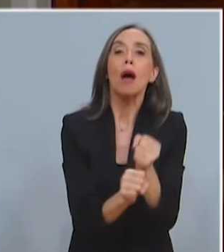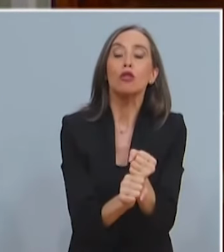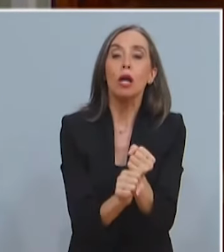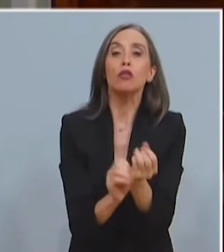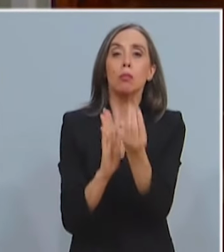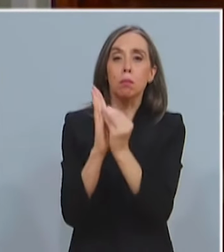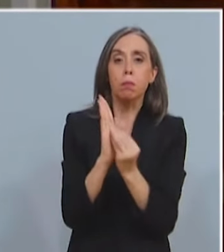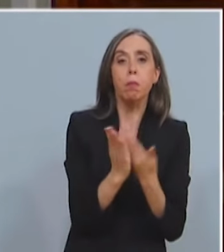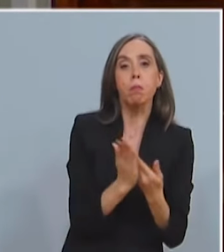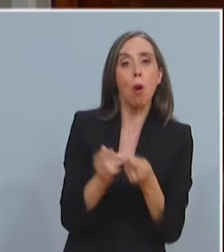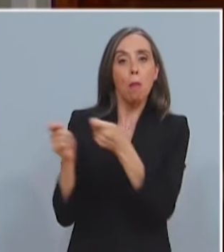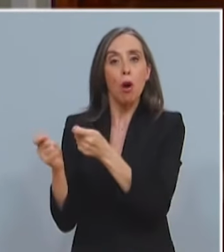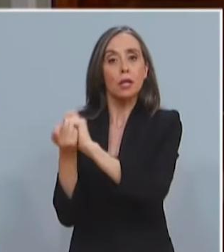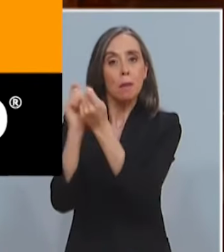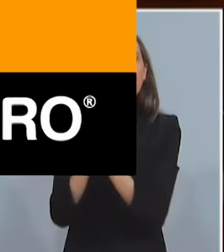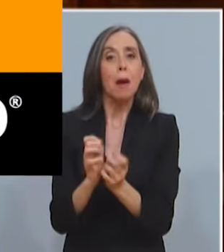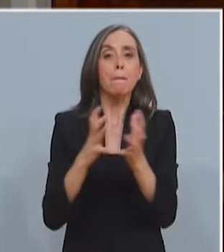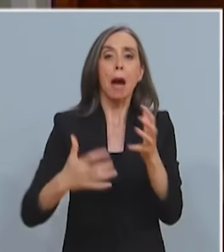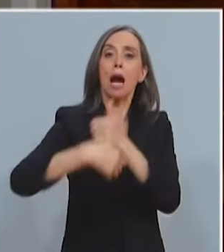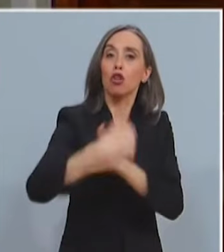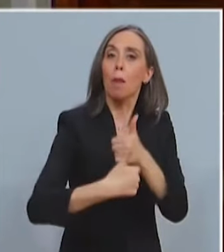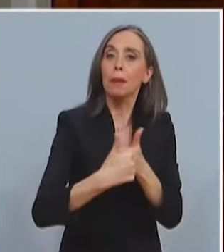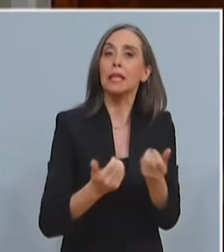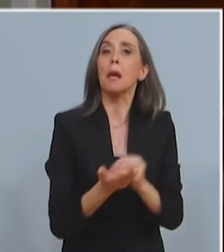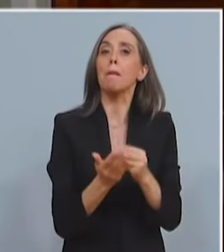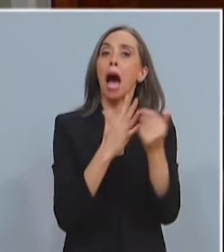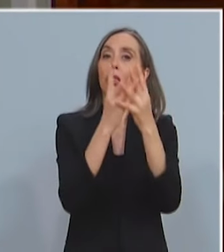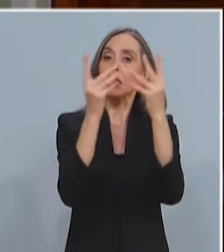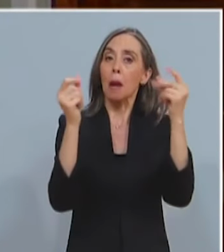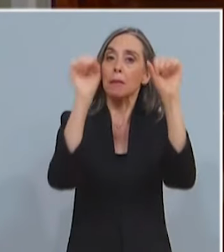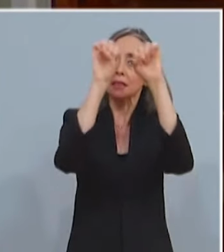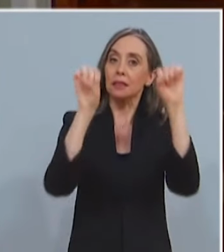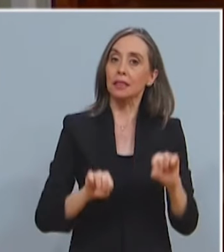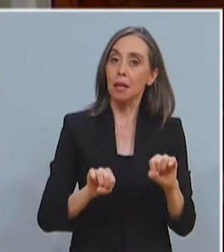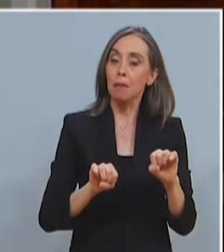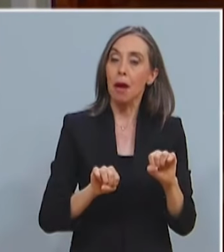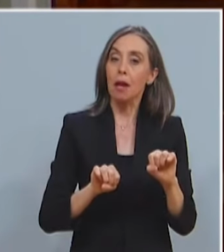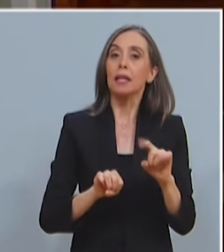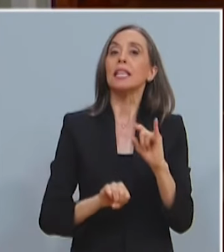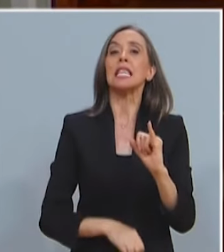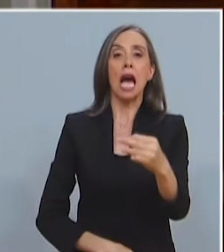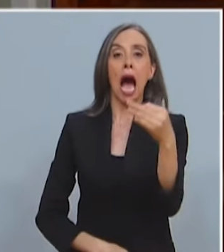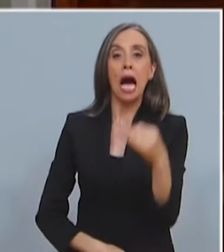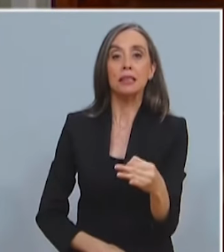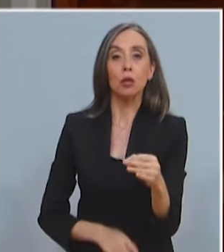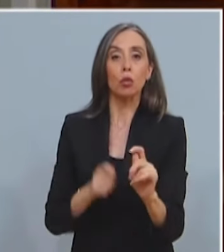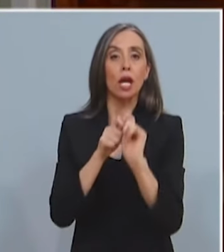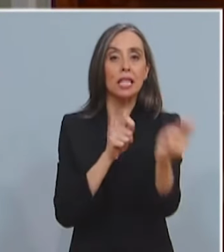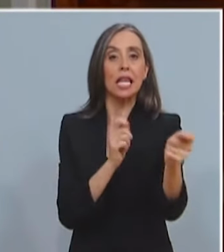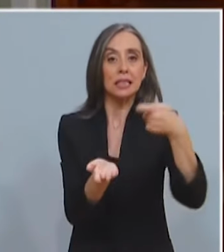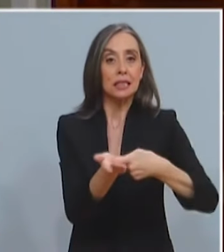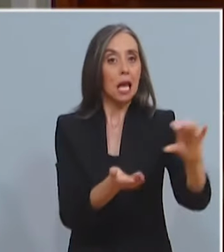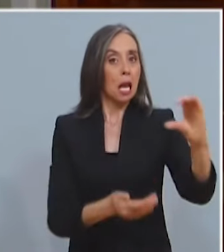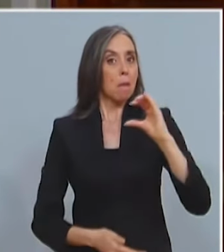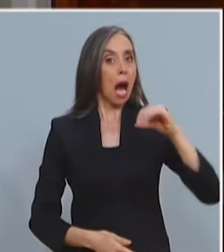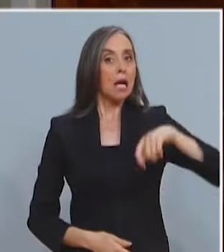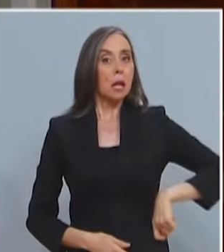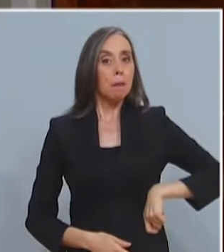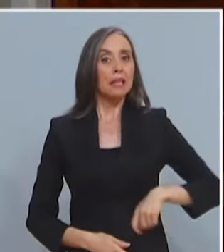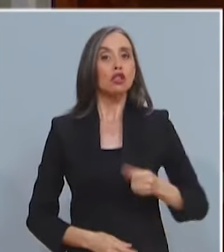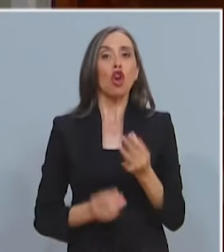perfeccionamiento que aumenten la competencia y la transparencia del sistema y sobre todo que aseguren el pago de pensiones dignas